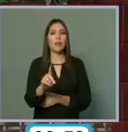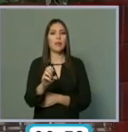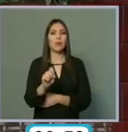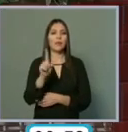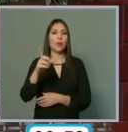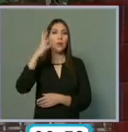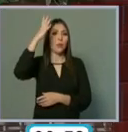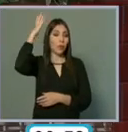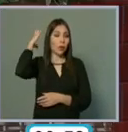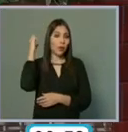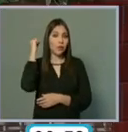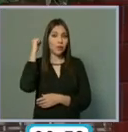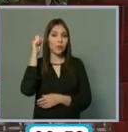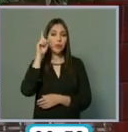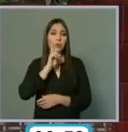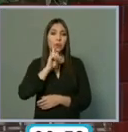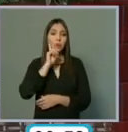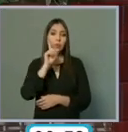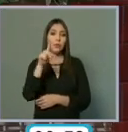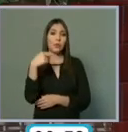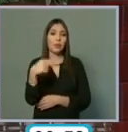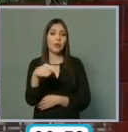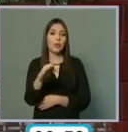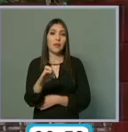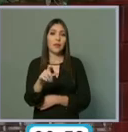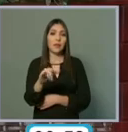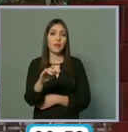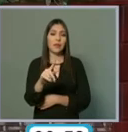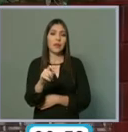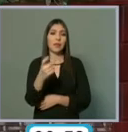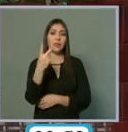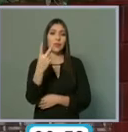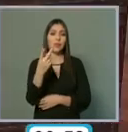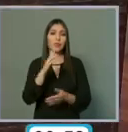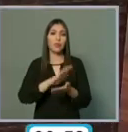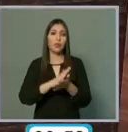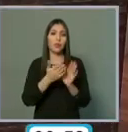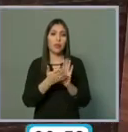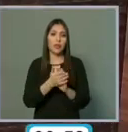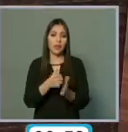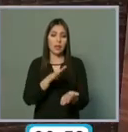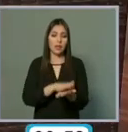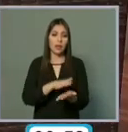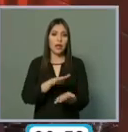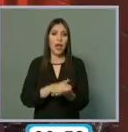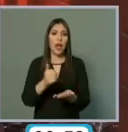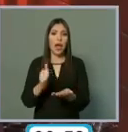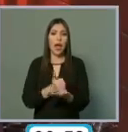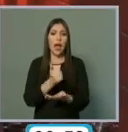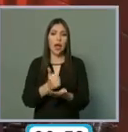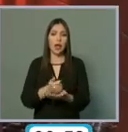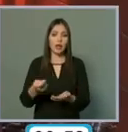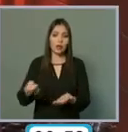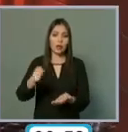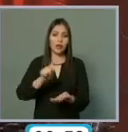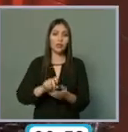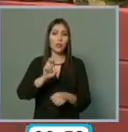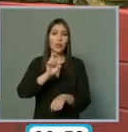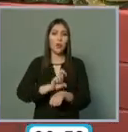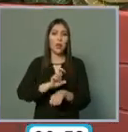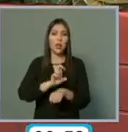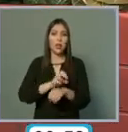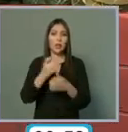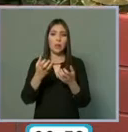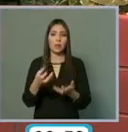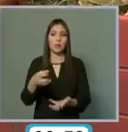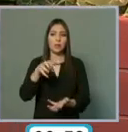Morelos, Sí. Felicitas, una doña Felicitas, doble tortilla, arroz y huevo cocido. Es que es típico en Morelos los tacos acorazados. Pues hasta con el hoy, arroz. o sea, vas Hasta a hoy,